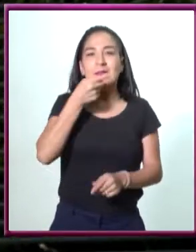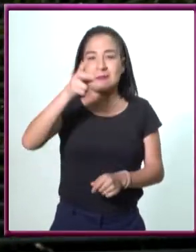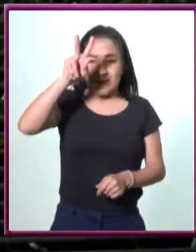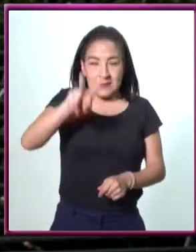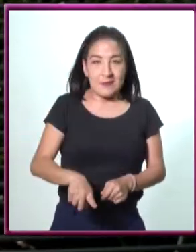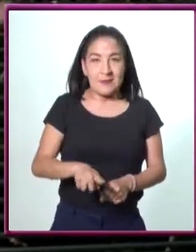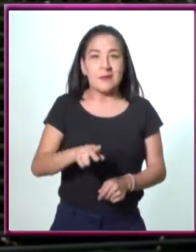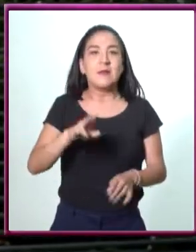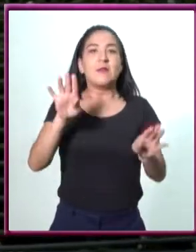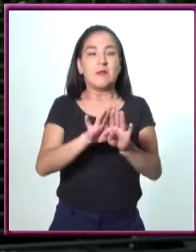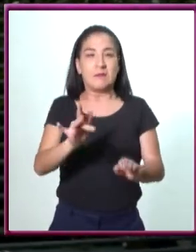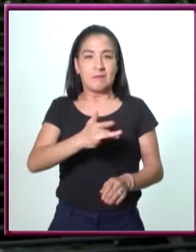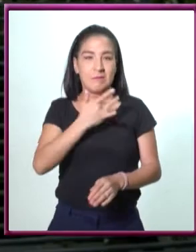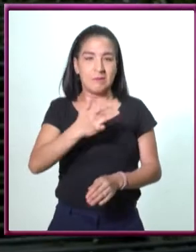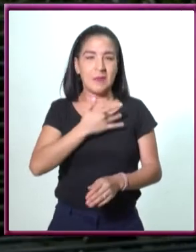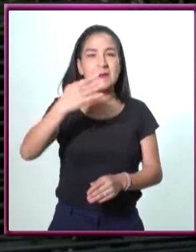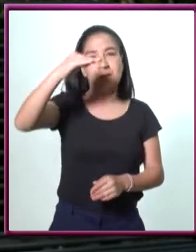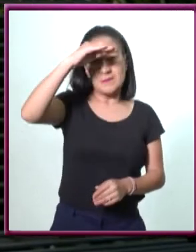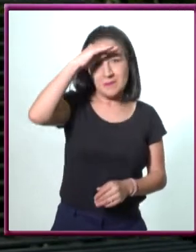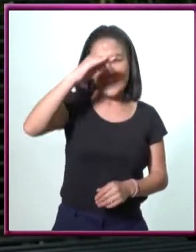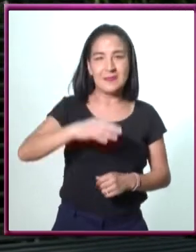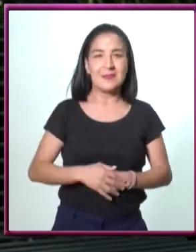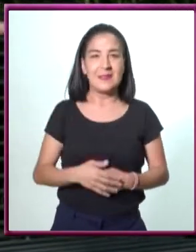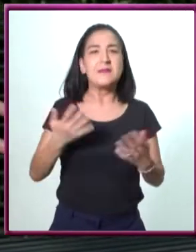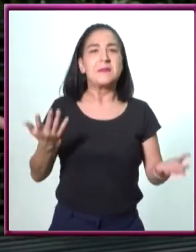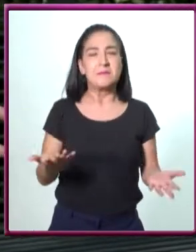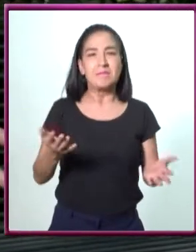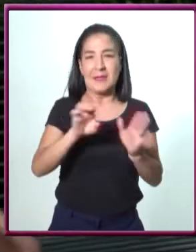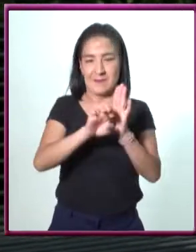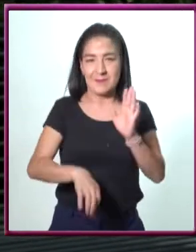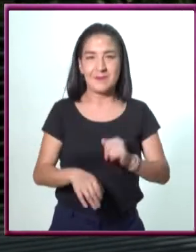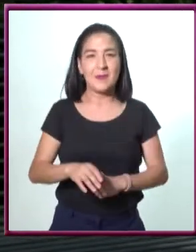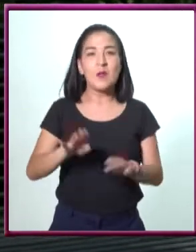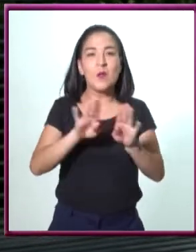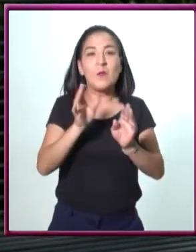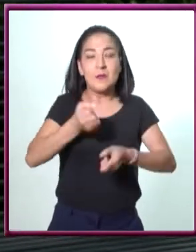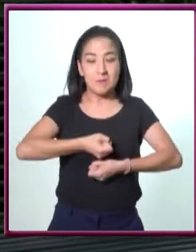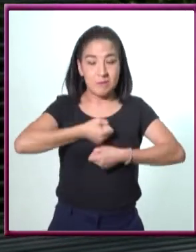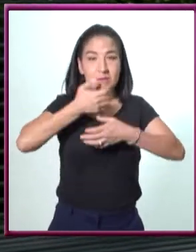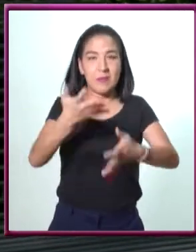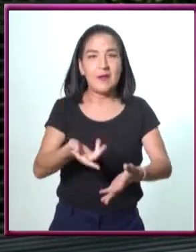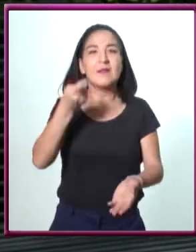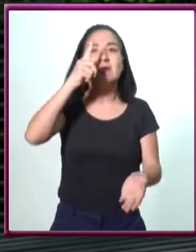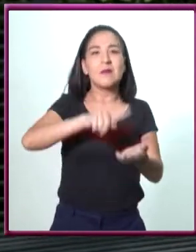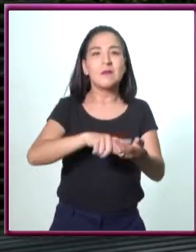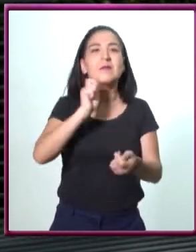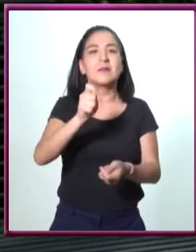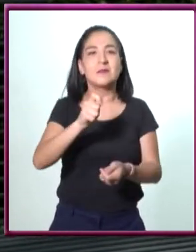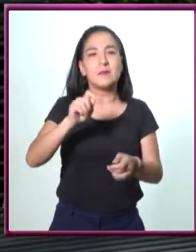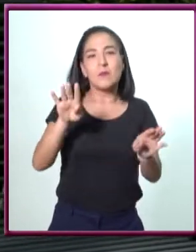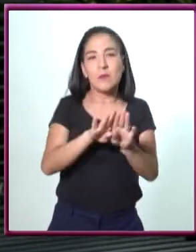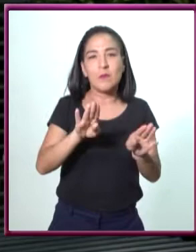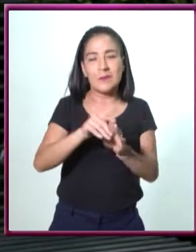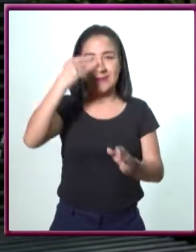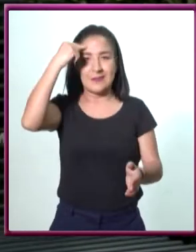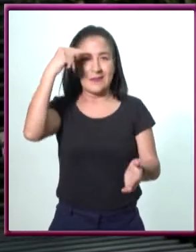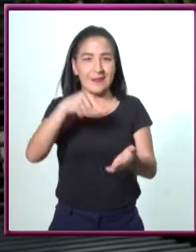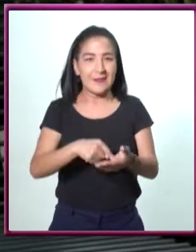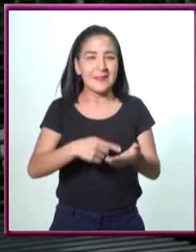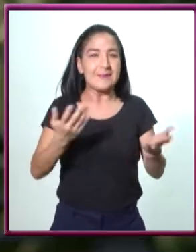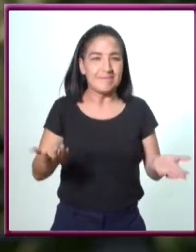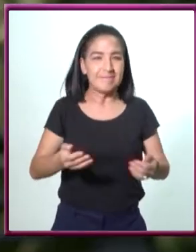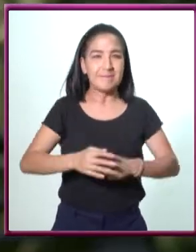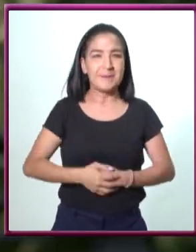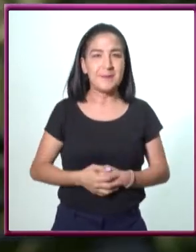que se dice con lo que se siente o se piensa. Es decir, lo que expresamos se encuentra en concordancia con lo que realmente